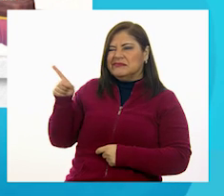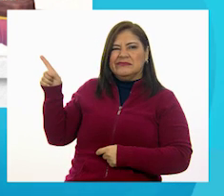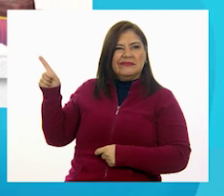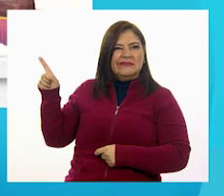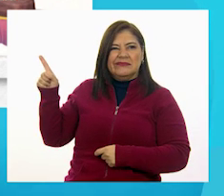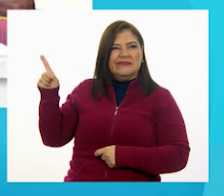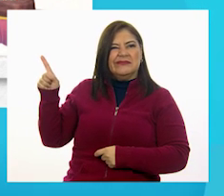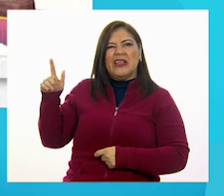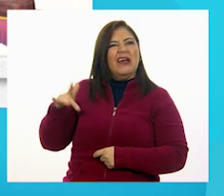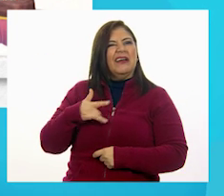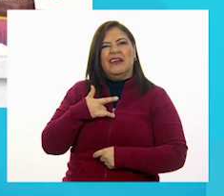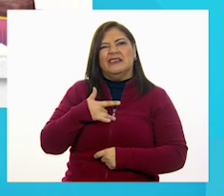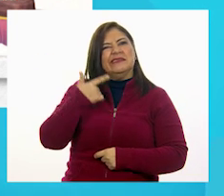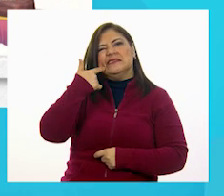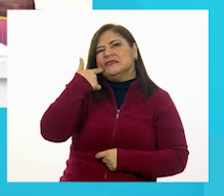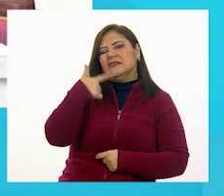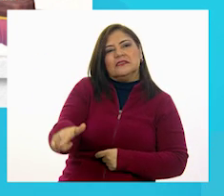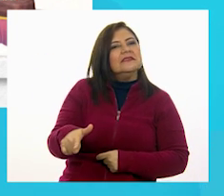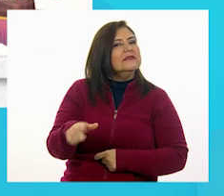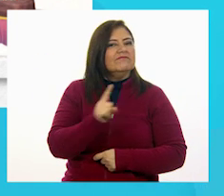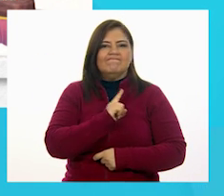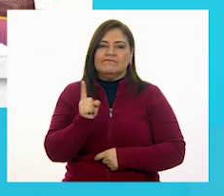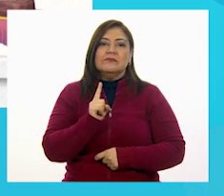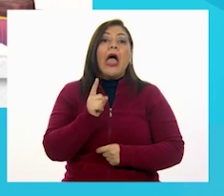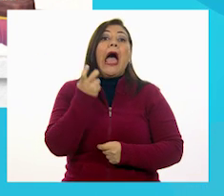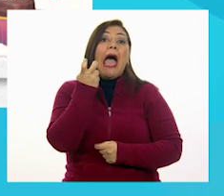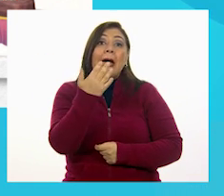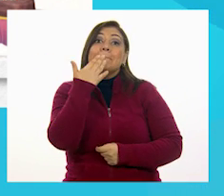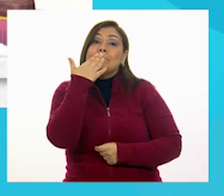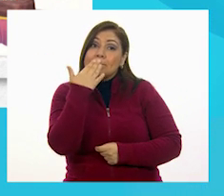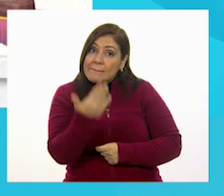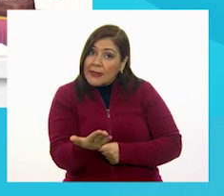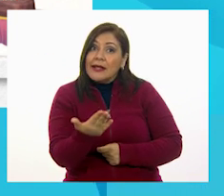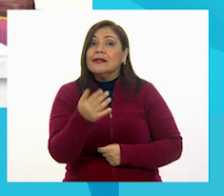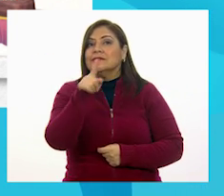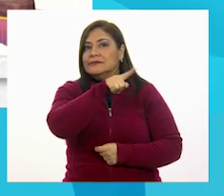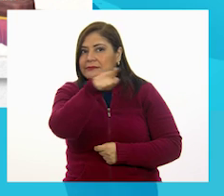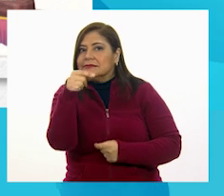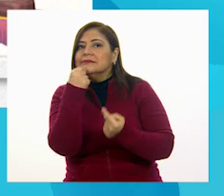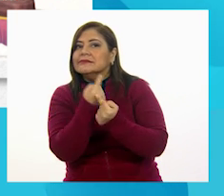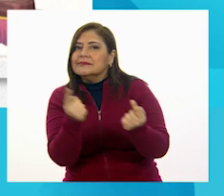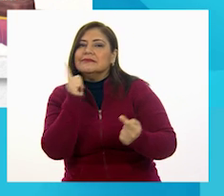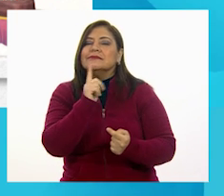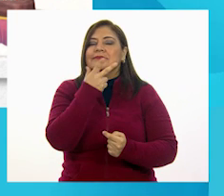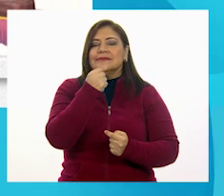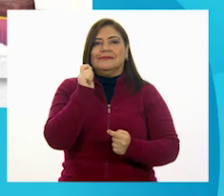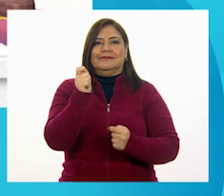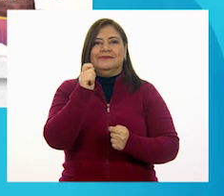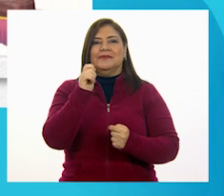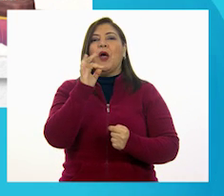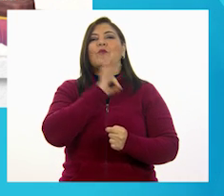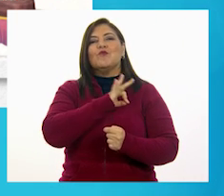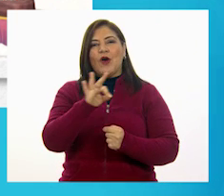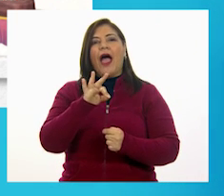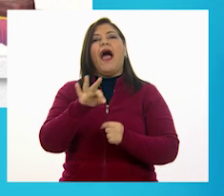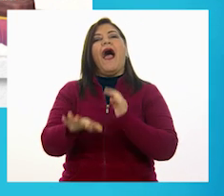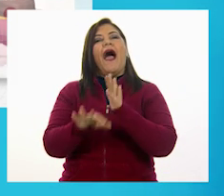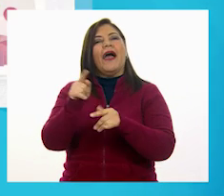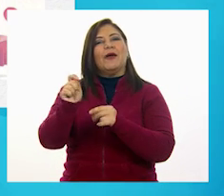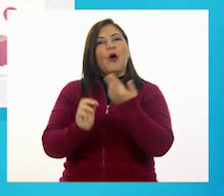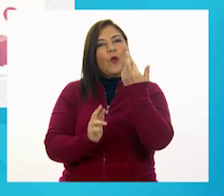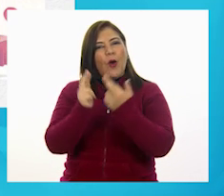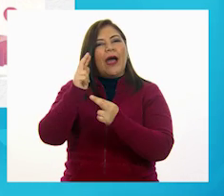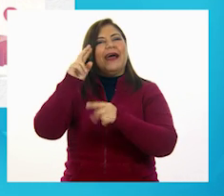Así es. Muy bien. Seguramente ustedes, niñas y niños, van a ayudarme a que se levante la huelga de los signos de